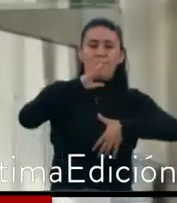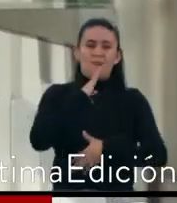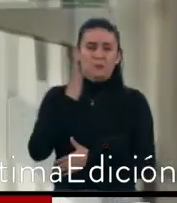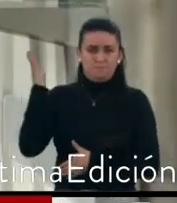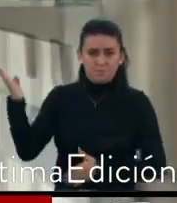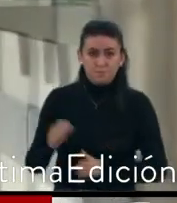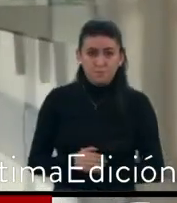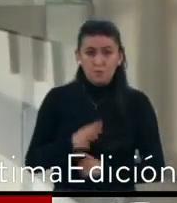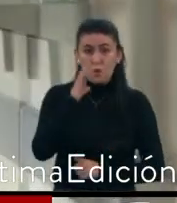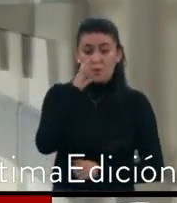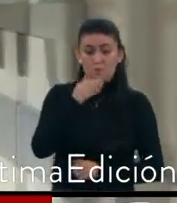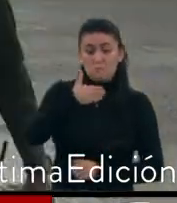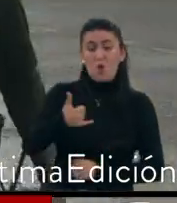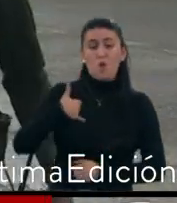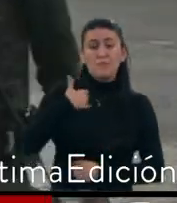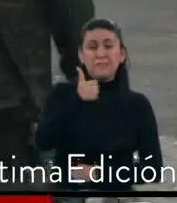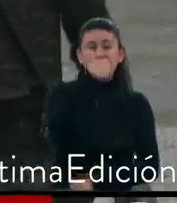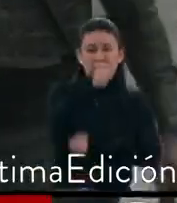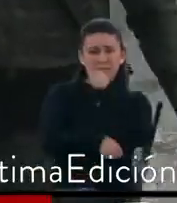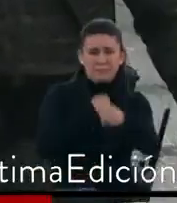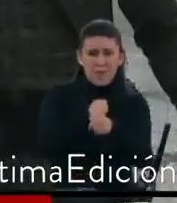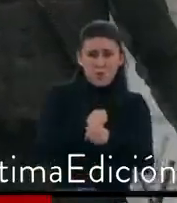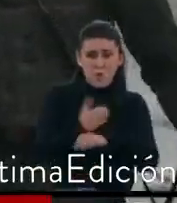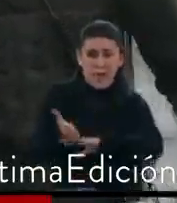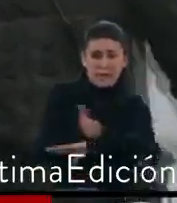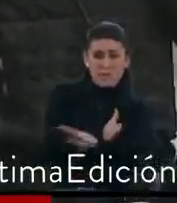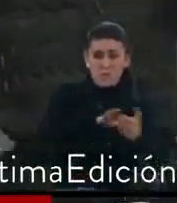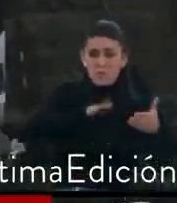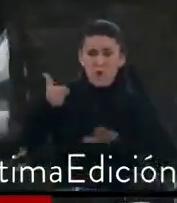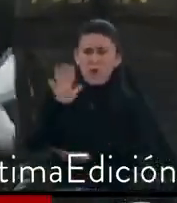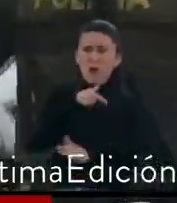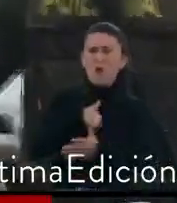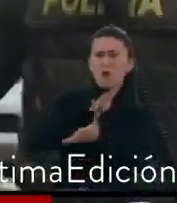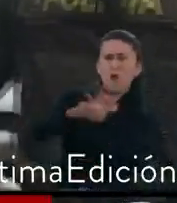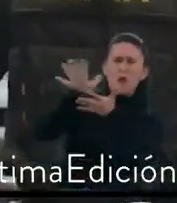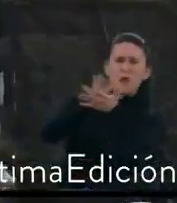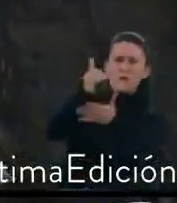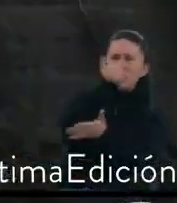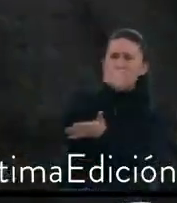Cristian David, de 10 años antes de morir, fue clave para que las autoridades pudieran dar con el paradero de los presuntos homicidios.